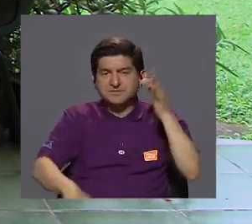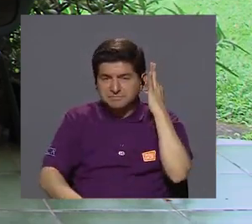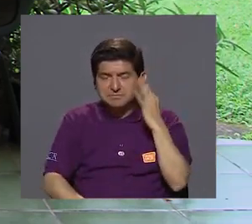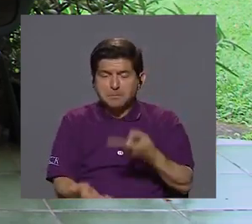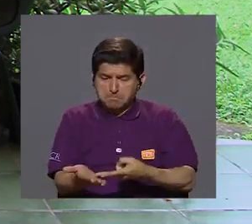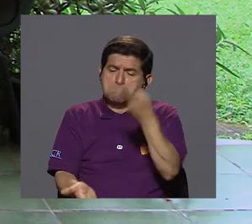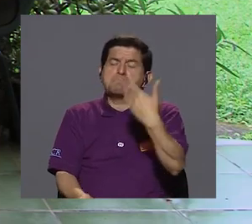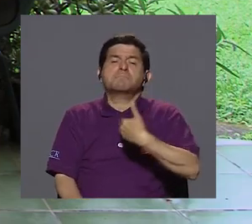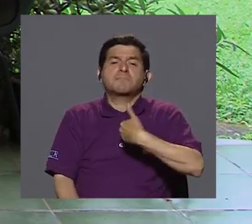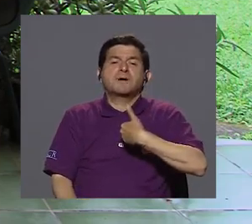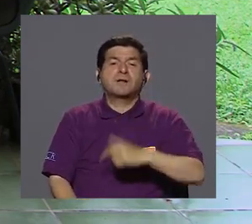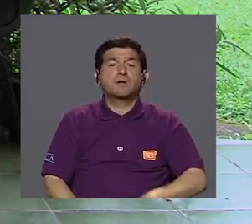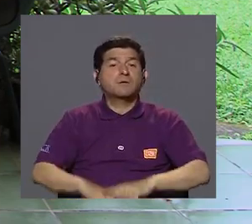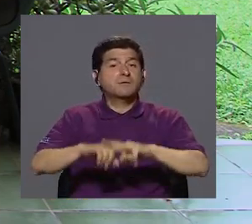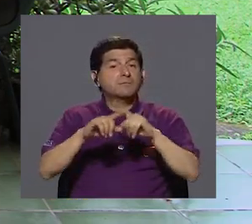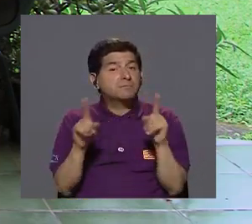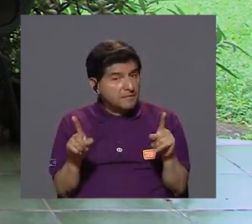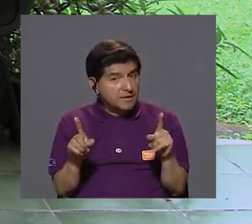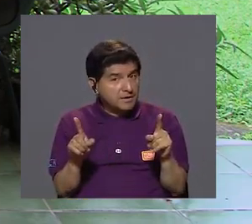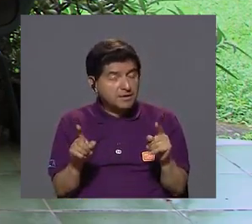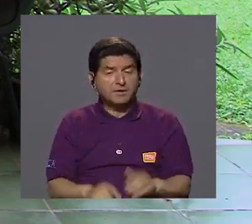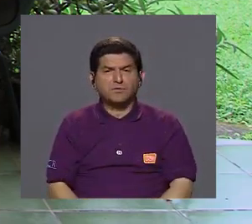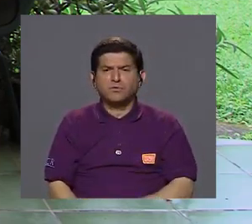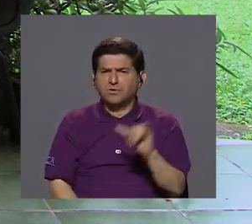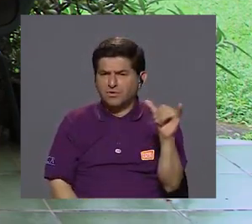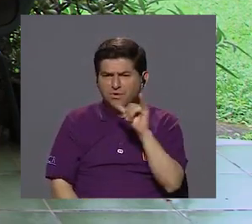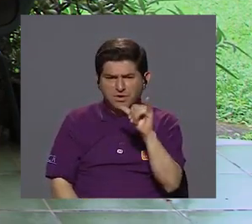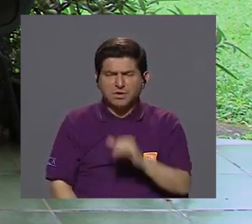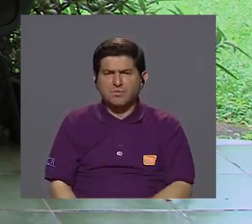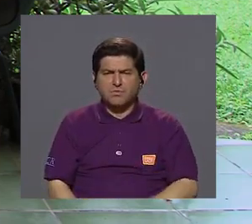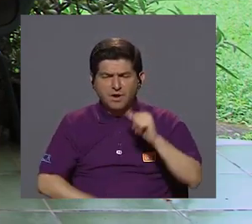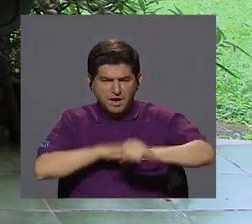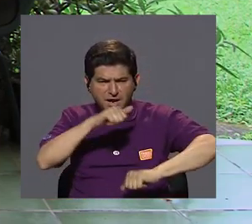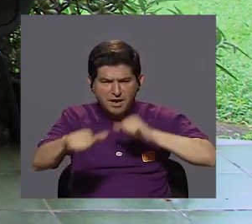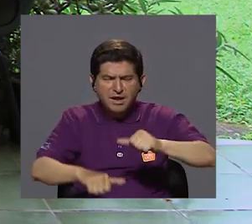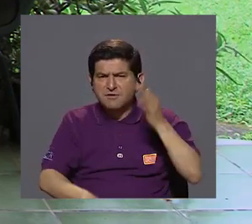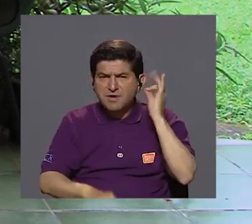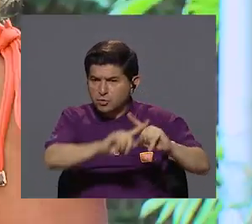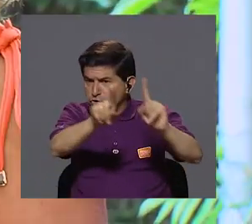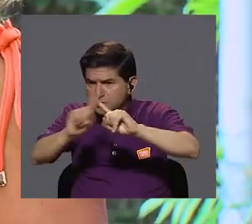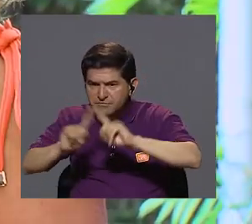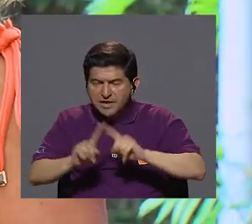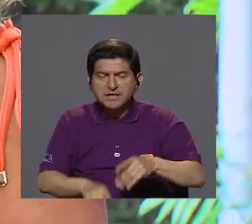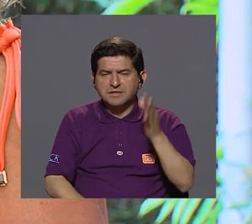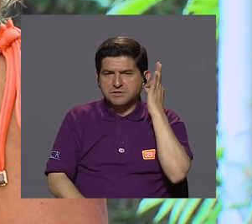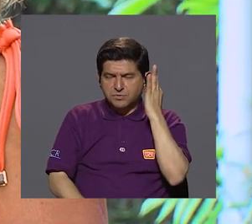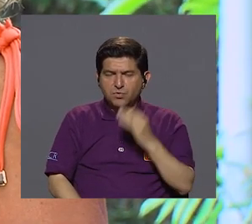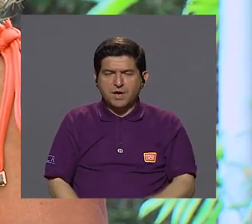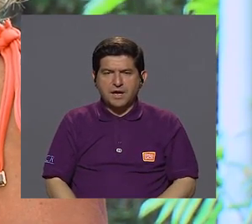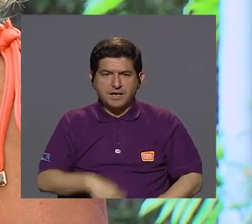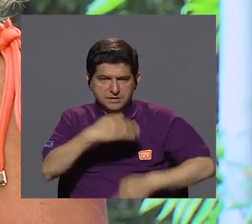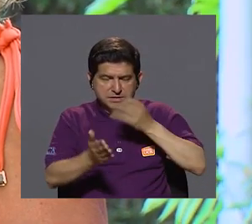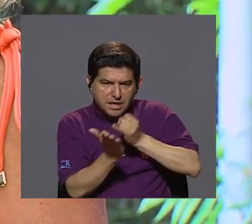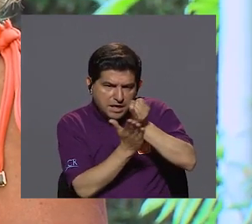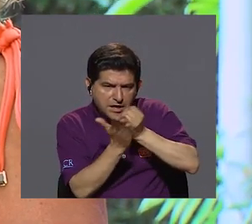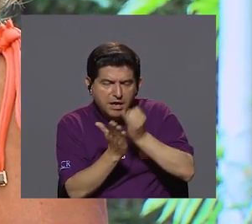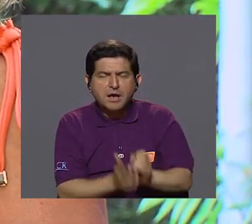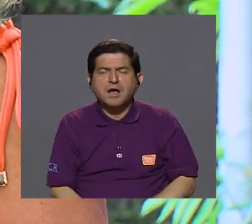feminista es absolutamente válida. Pero lo cierto del caso es que también desde los feminismos, estas mujeres en la